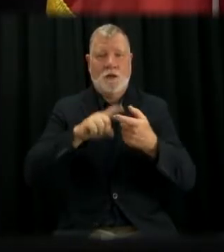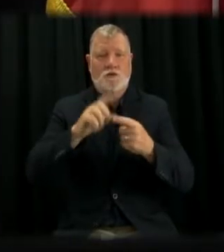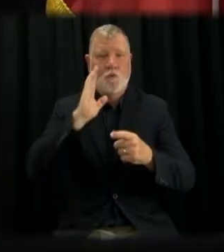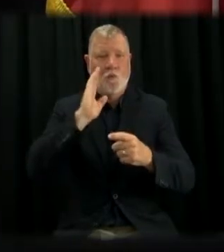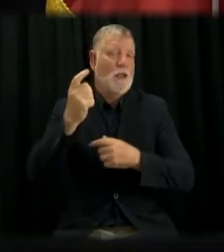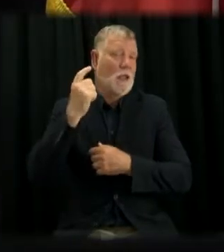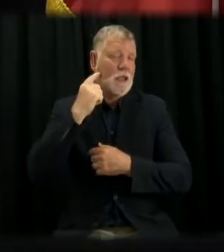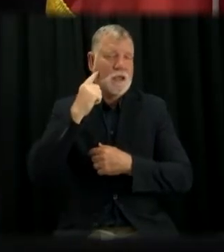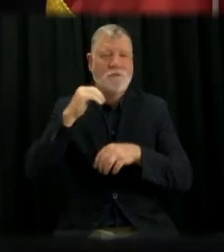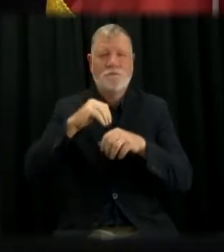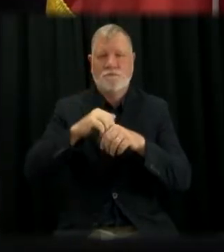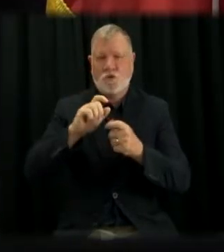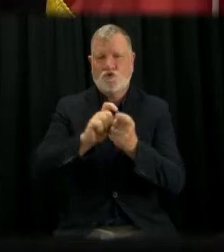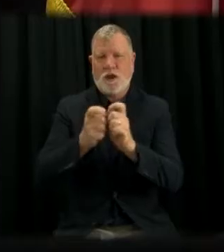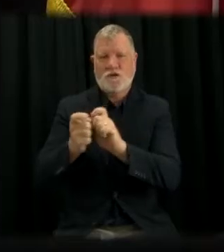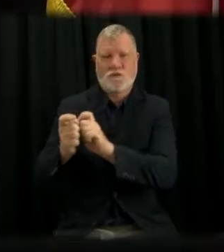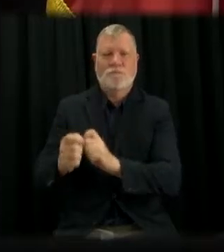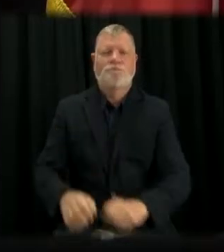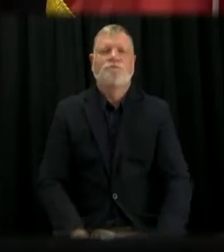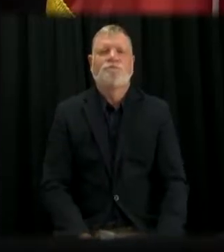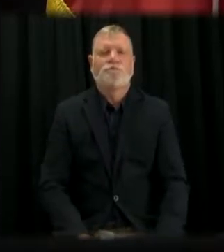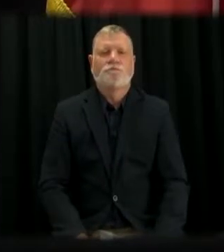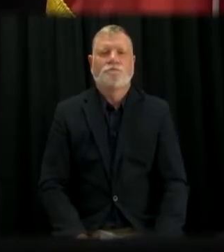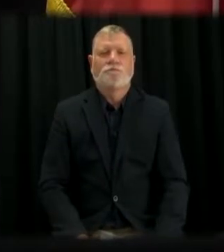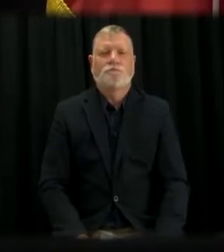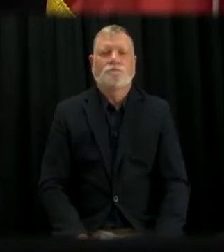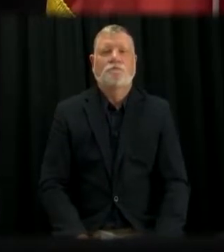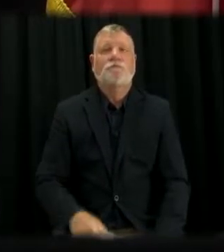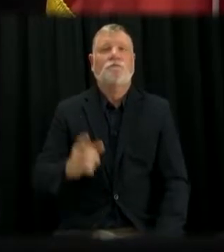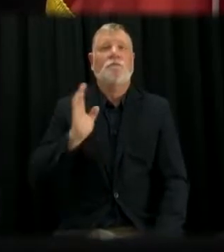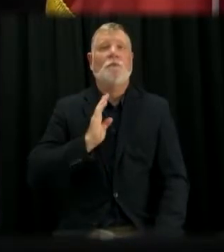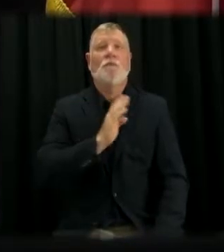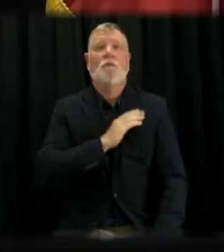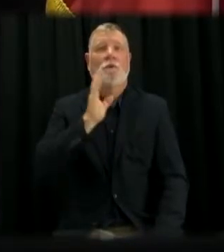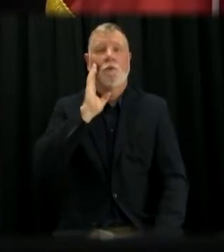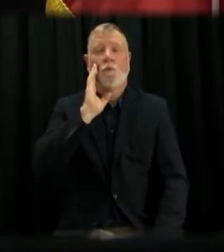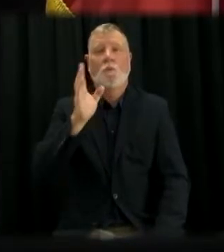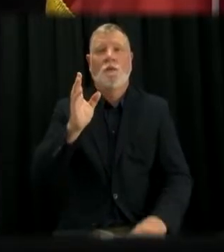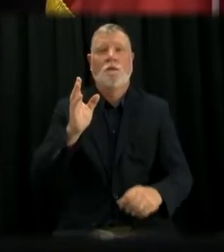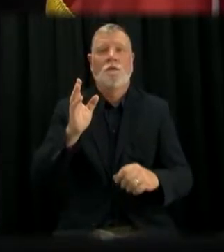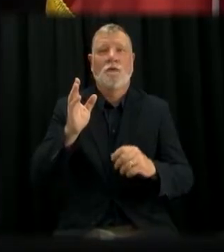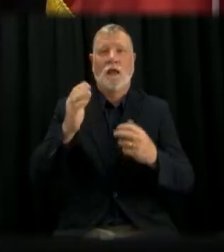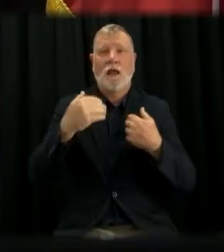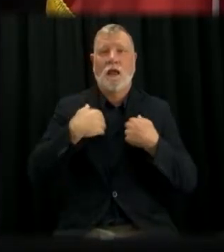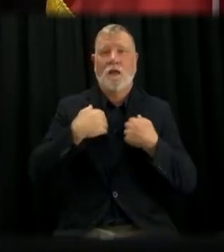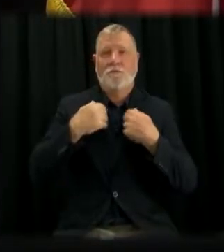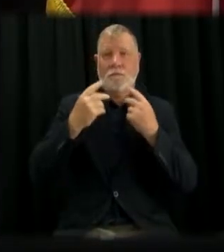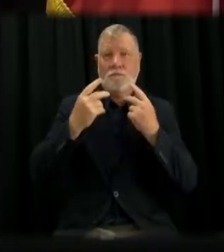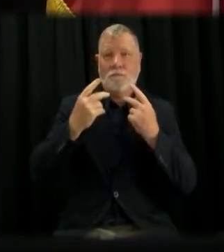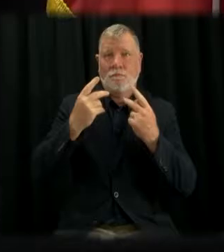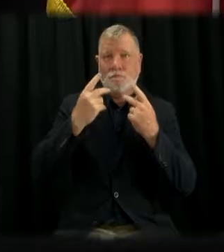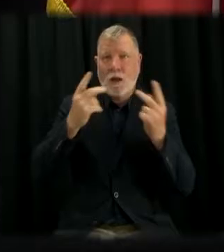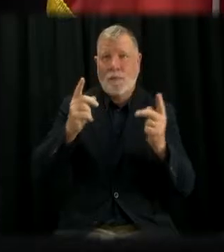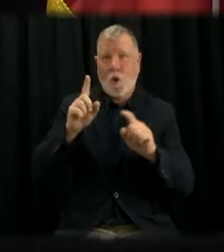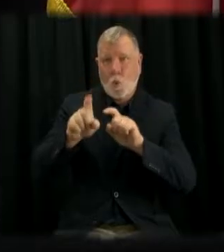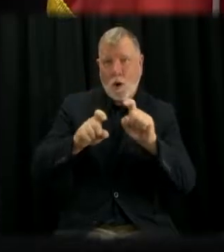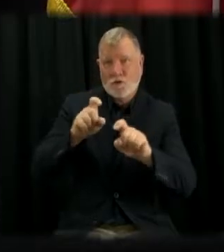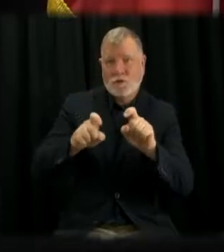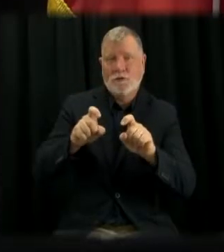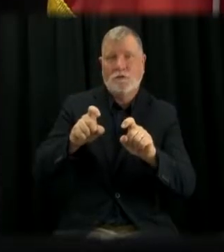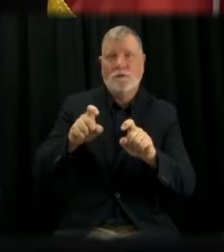inglés. Y si va al site en español, va a estar la traducción en español. La Junta Fiscal va a estar manejando las preguntas públicas y los